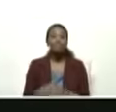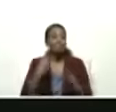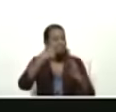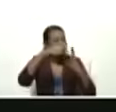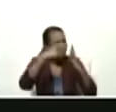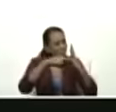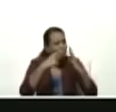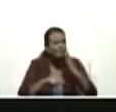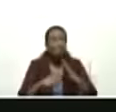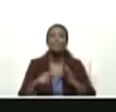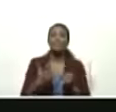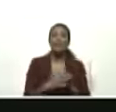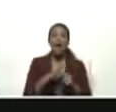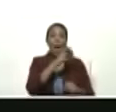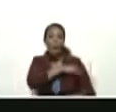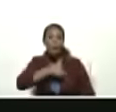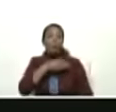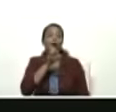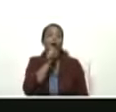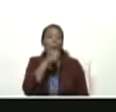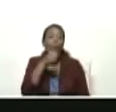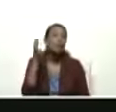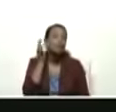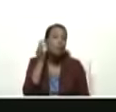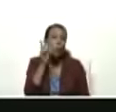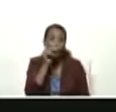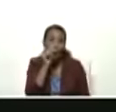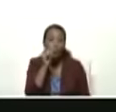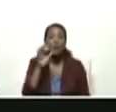etcétera, etcétera, en la gran misión Abuelos y Abuelas de la Patria.